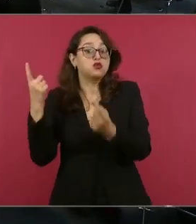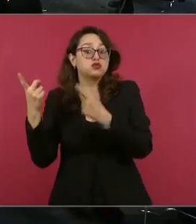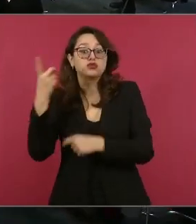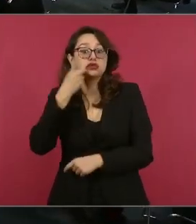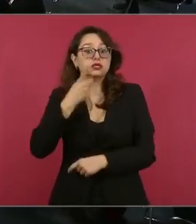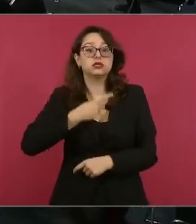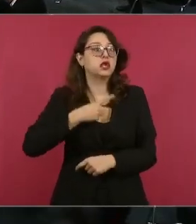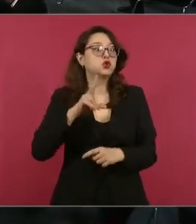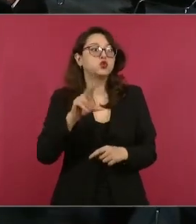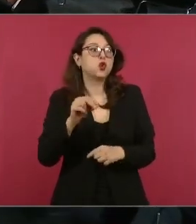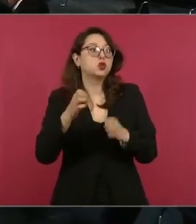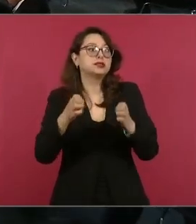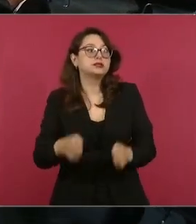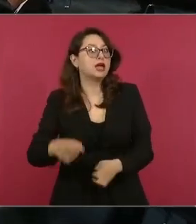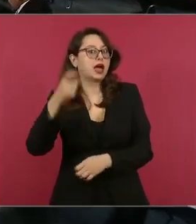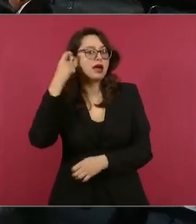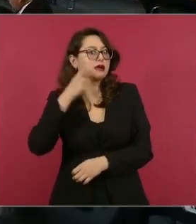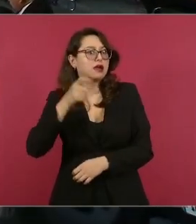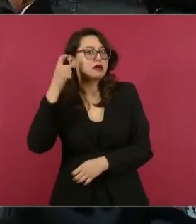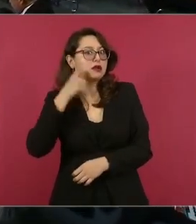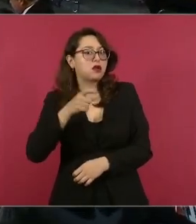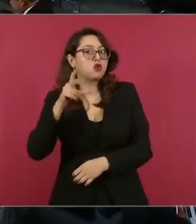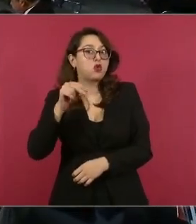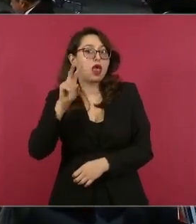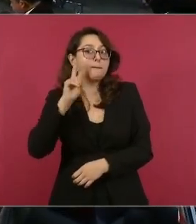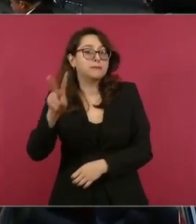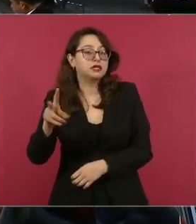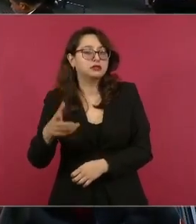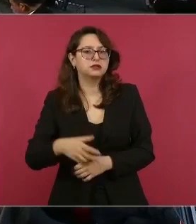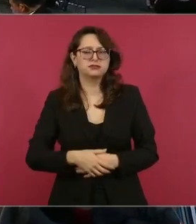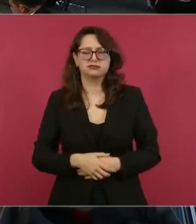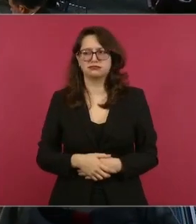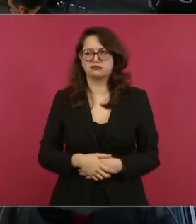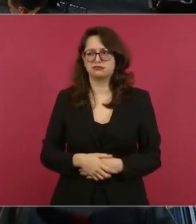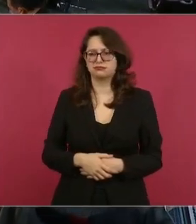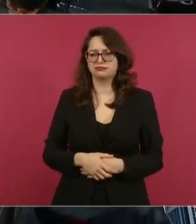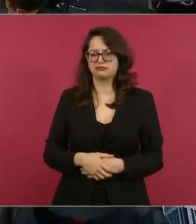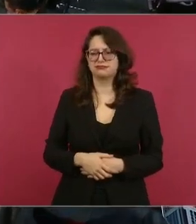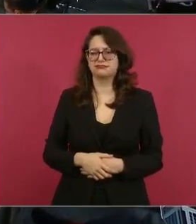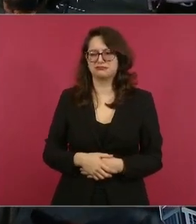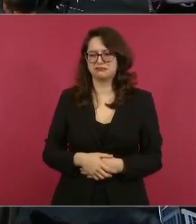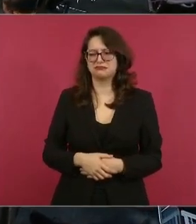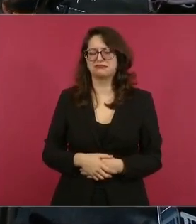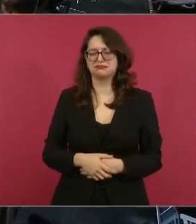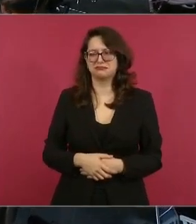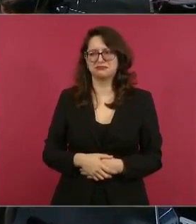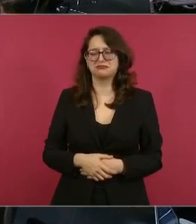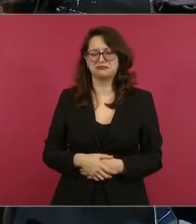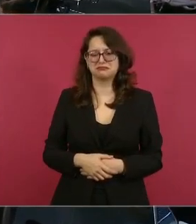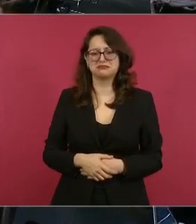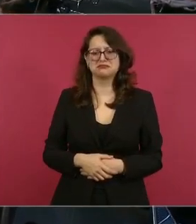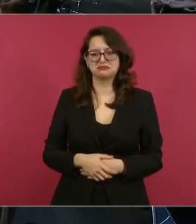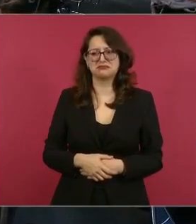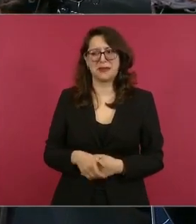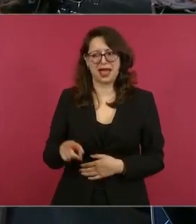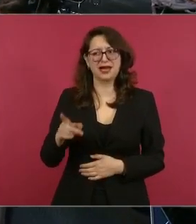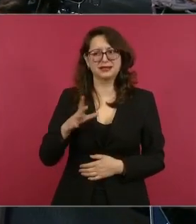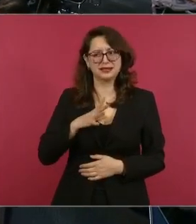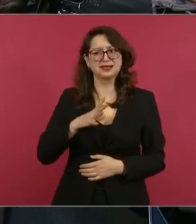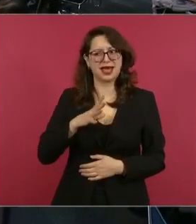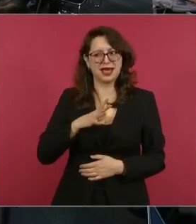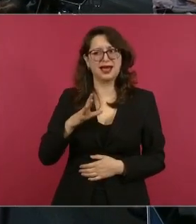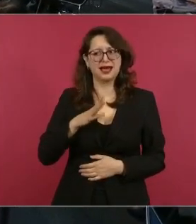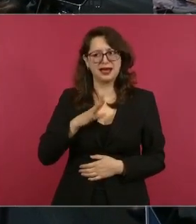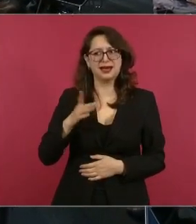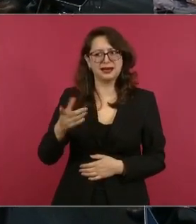han visto haciendo recorridos o que no han visto. No, no. Pero bueno, hay, por eso solamente sí, era la, sí, la pregunta sí, y puntualizar sí, sí, eso. Sí, sí. Gracias. Sí. Tuvimos ayer